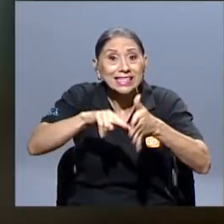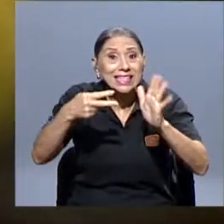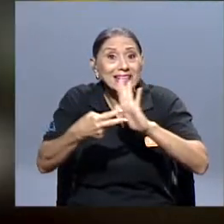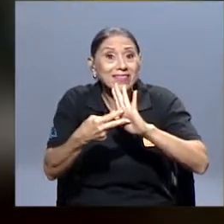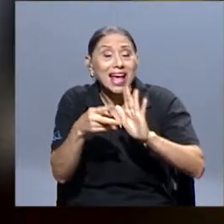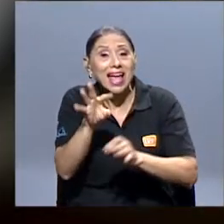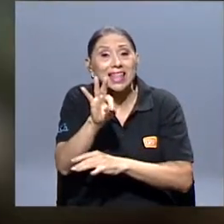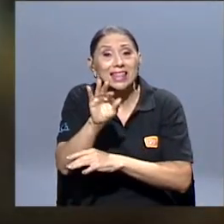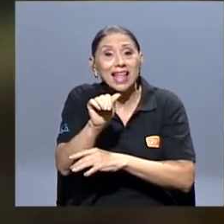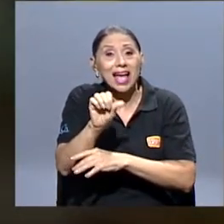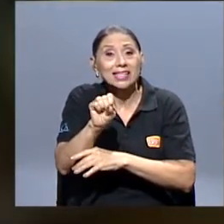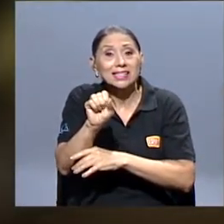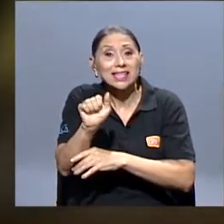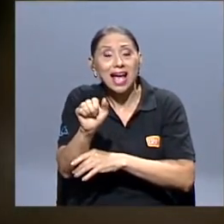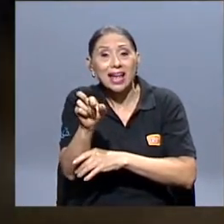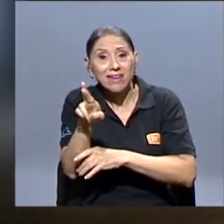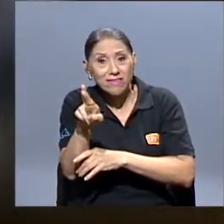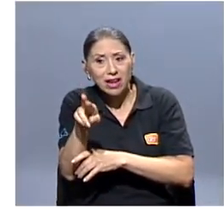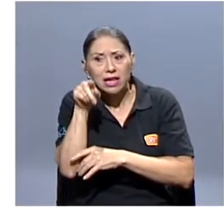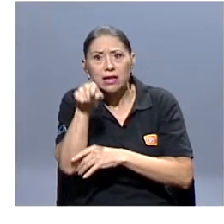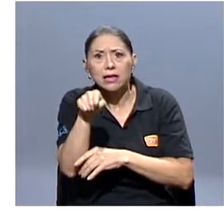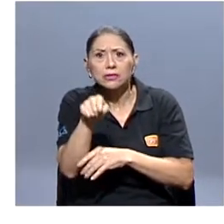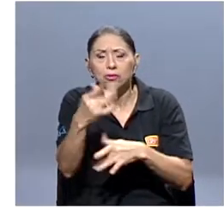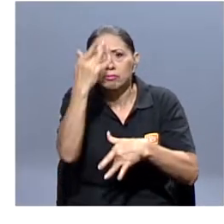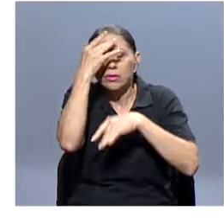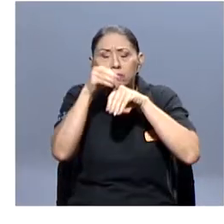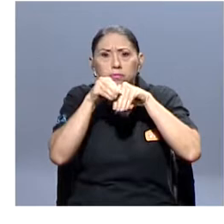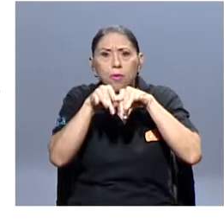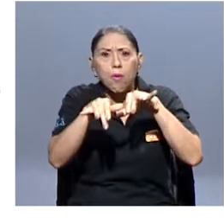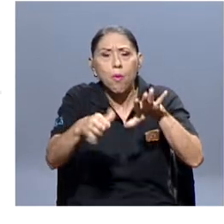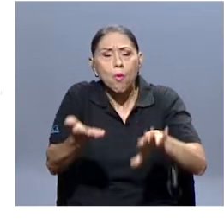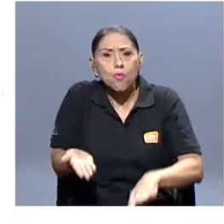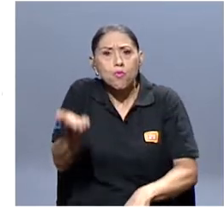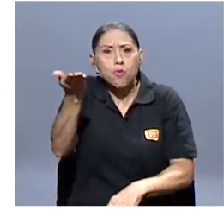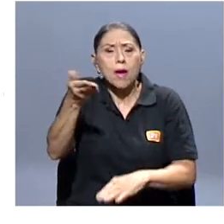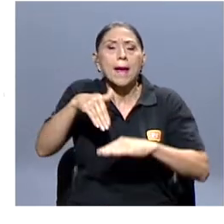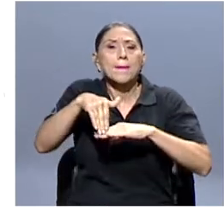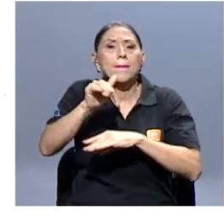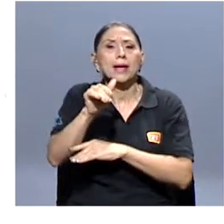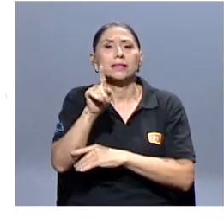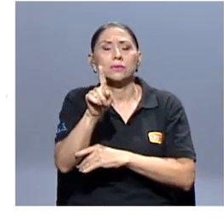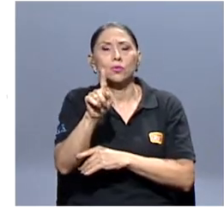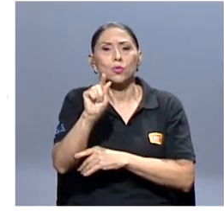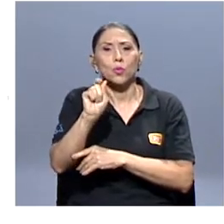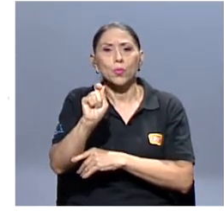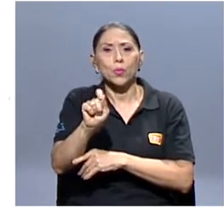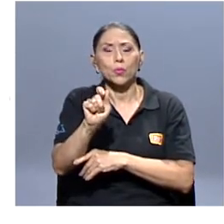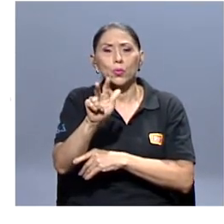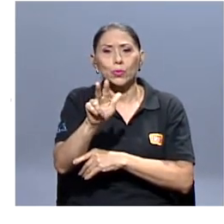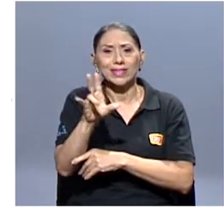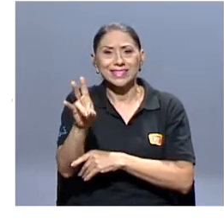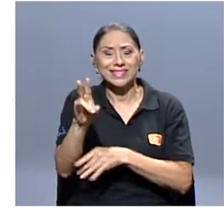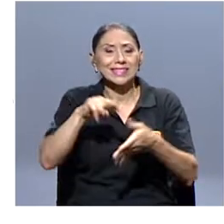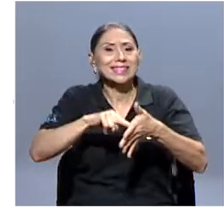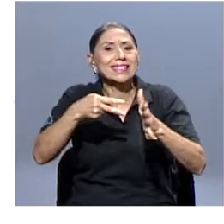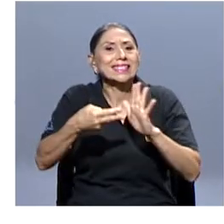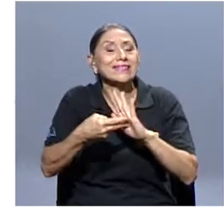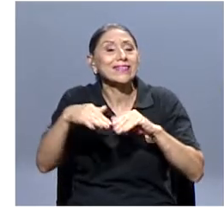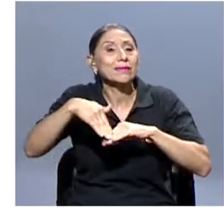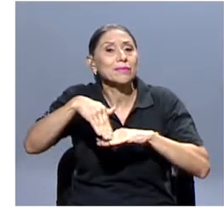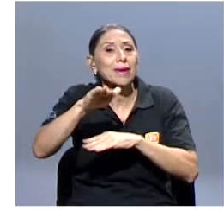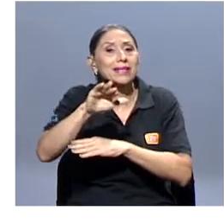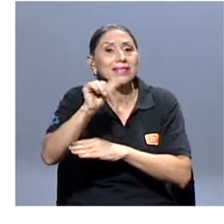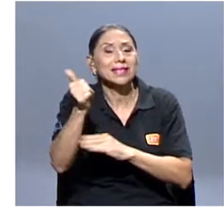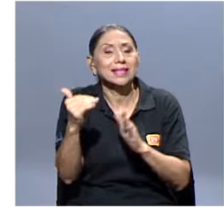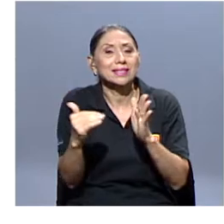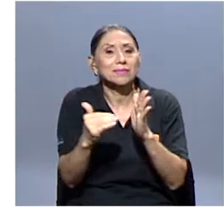tasa R, ha subido trágicamente y llegó a ser de más de 1.37, lo cual proyecta más de 10.000